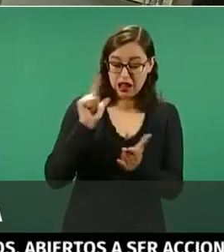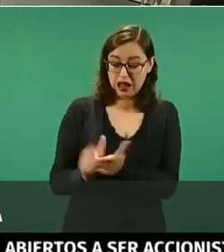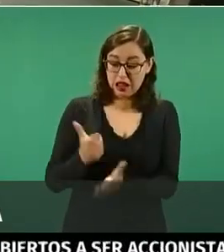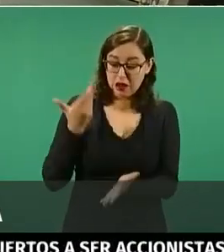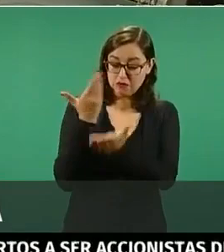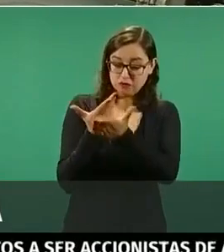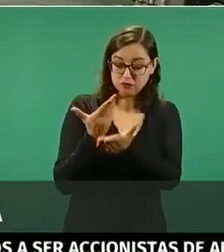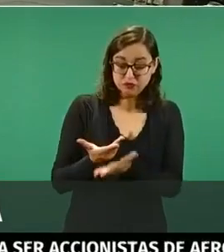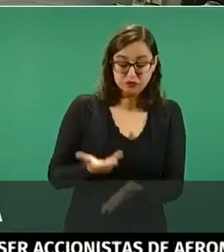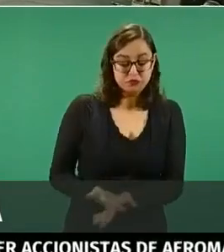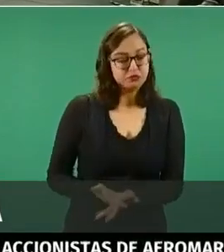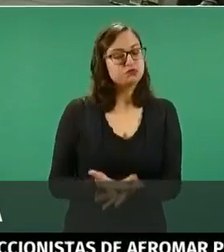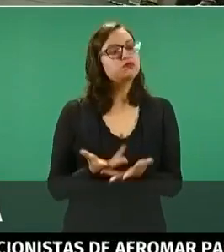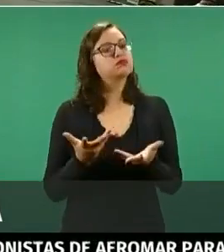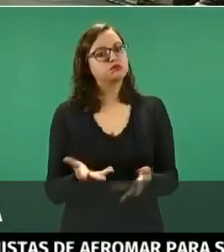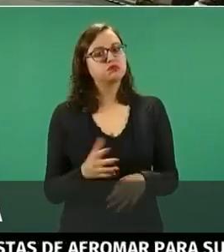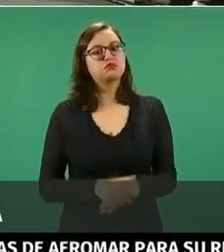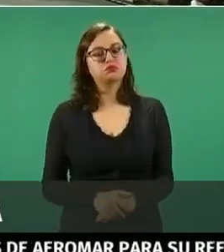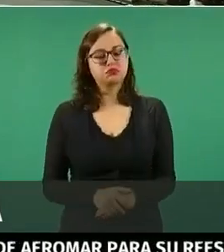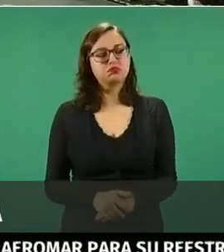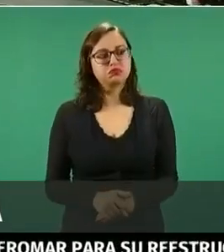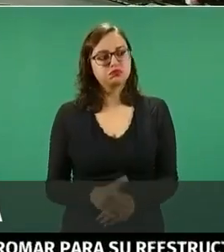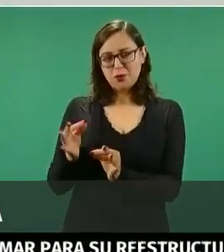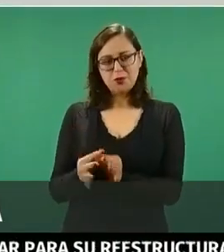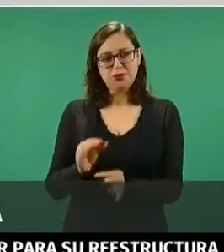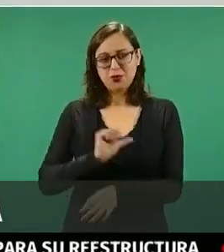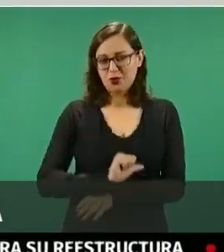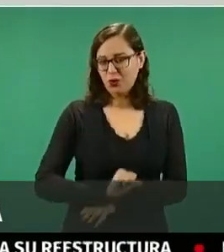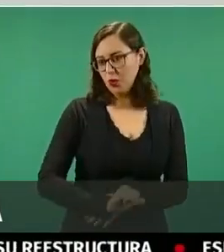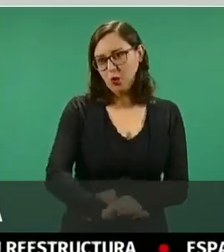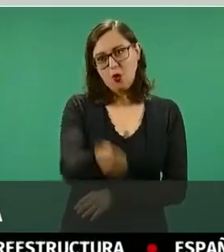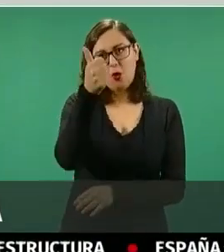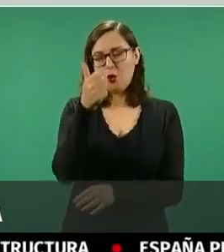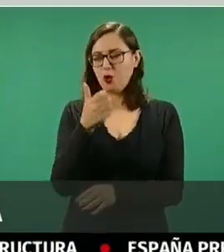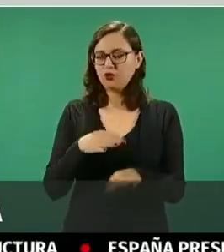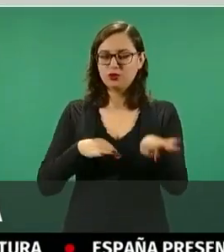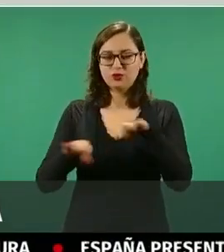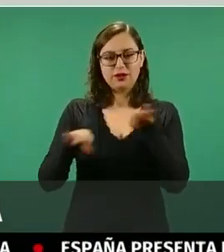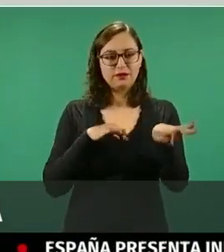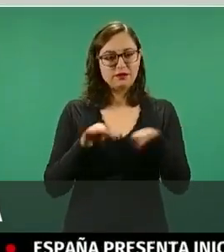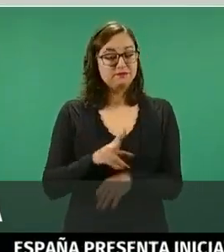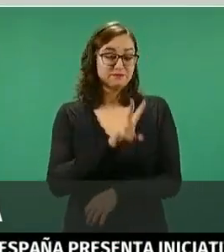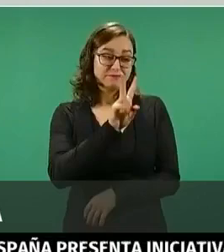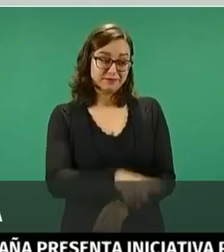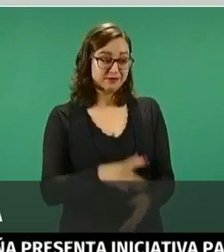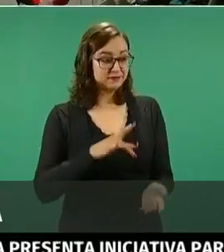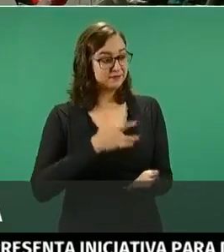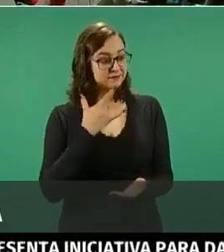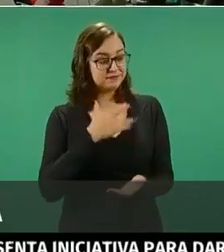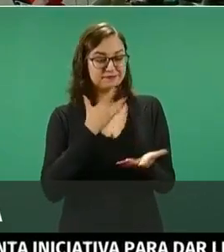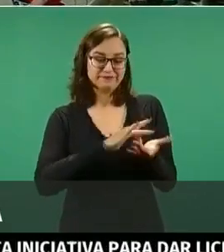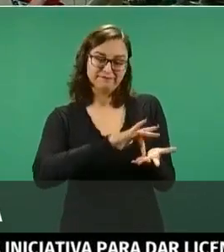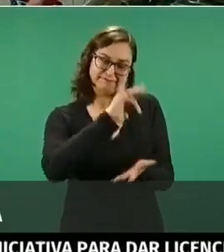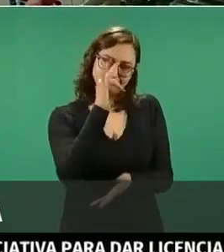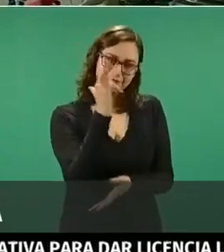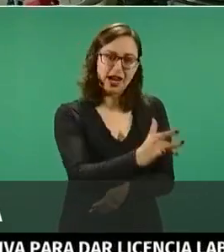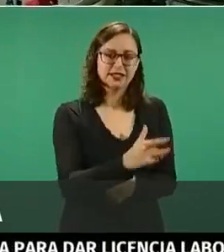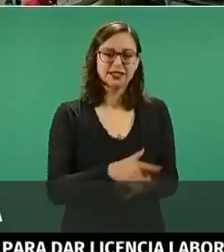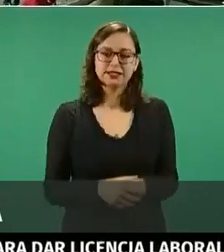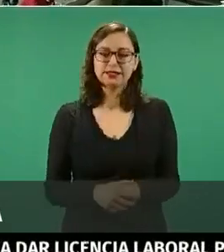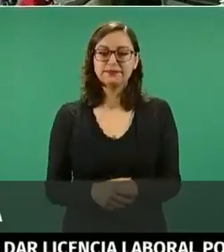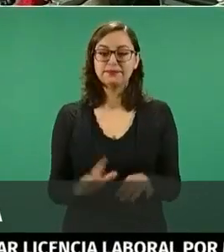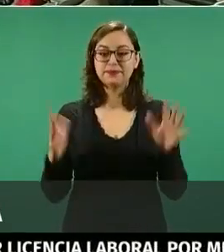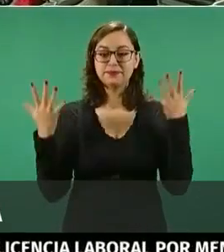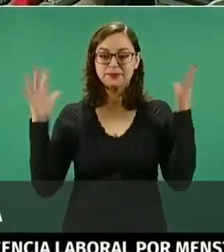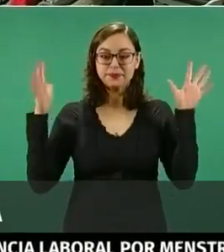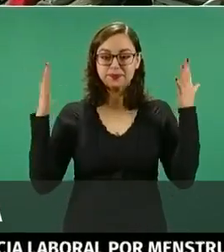que los abogados han argumentado pues que han tenido COVID, que después no tenían tampoco las copias del expediente, y pues esos son los